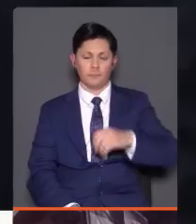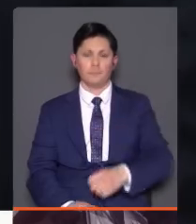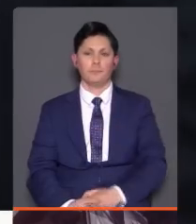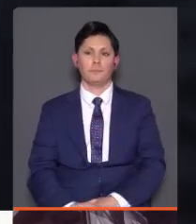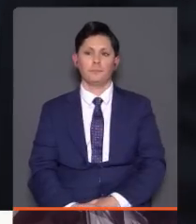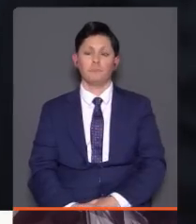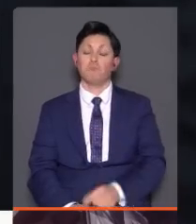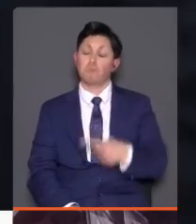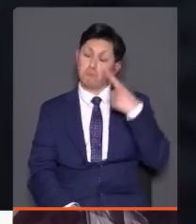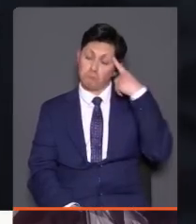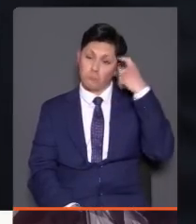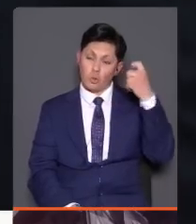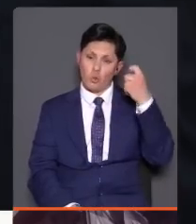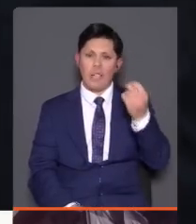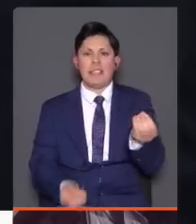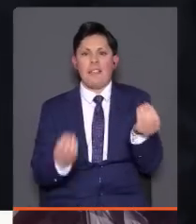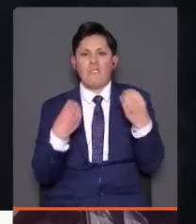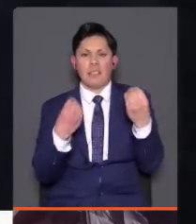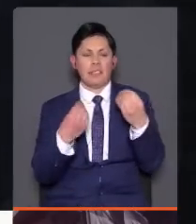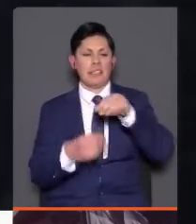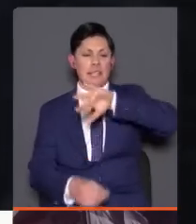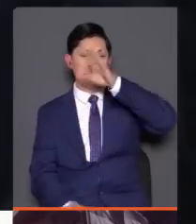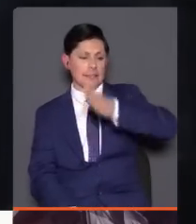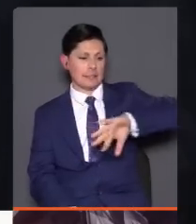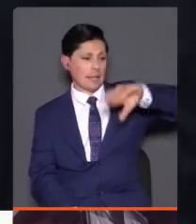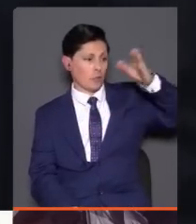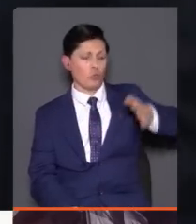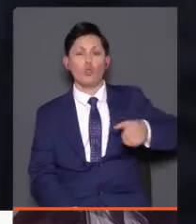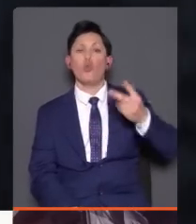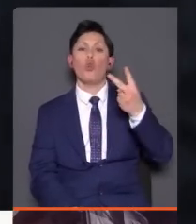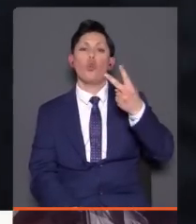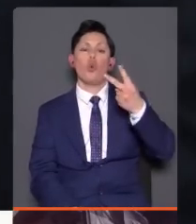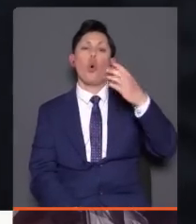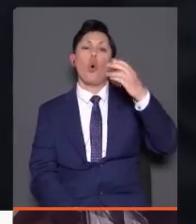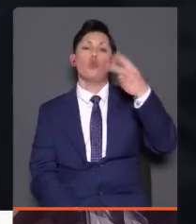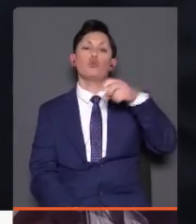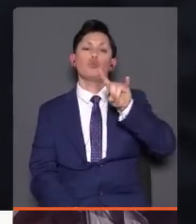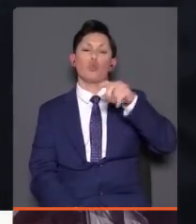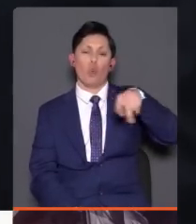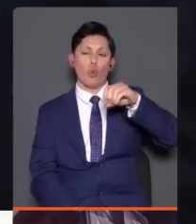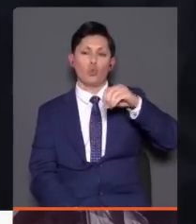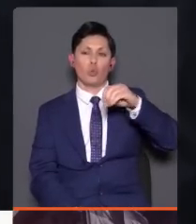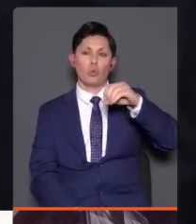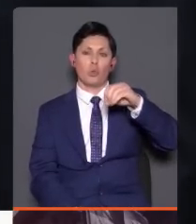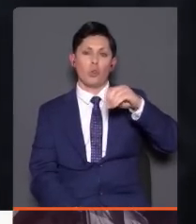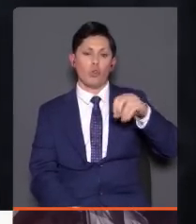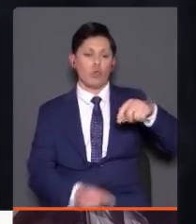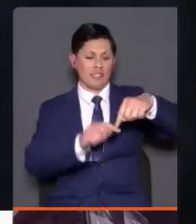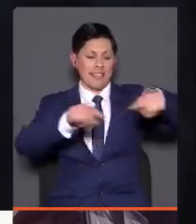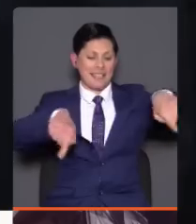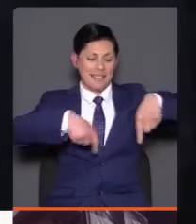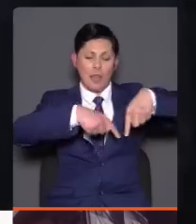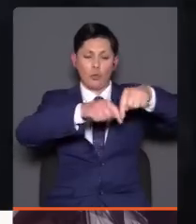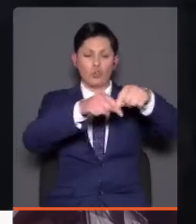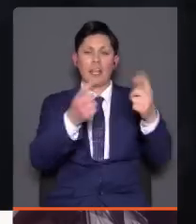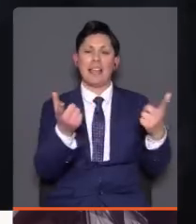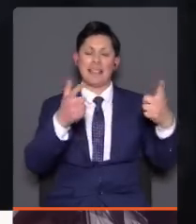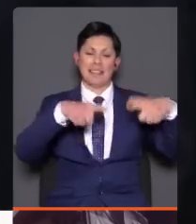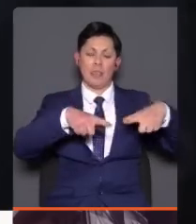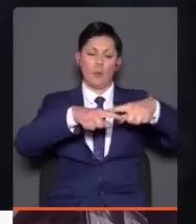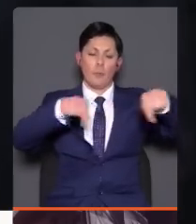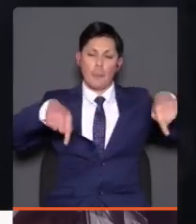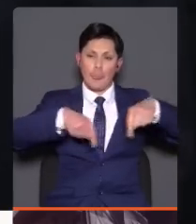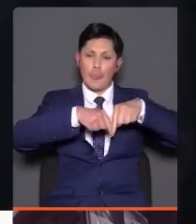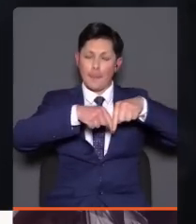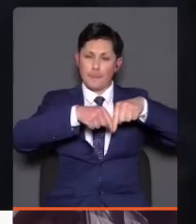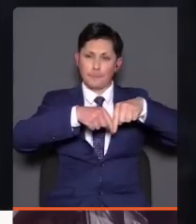Yo creo que es evidente, por ejemplo, que en Cerro Chuño no está el Estado presente y que situaciones de esa